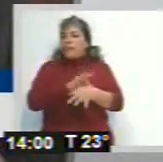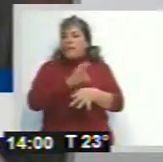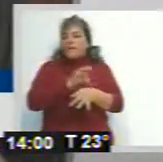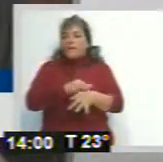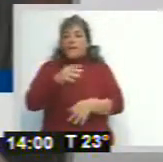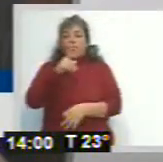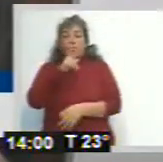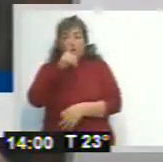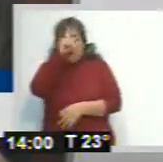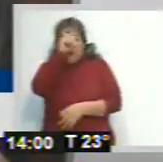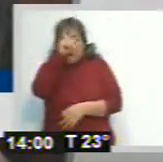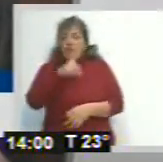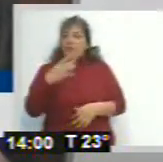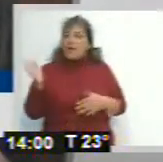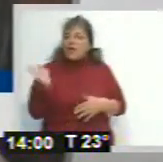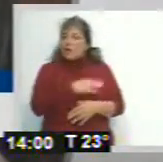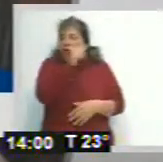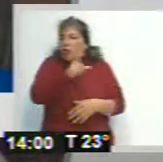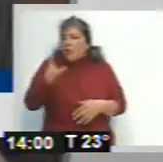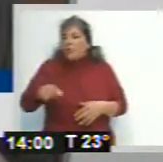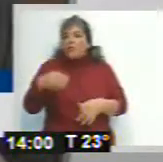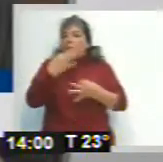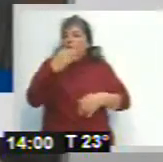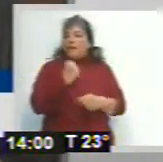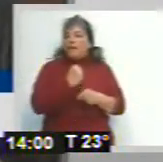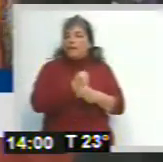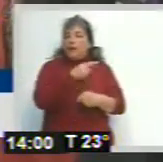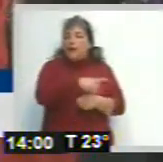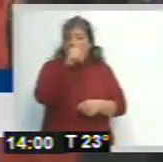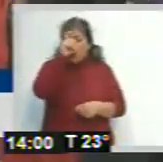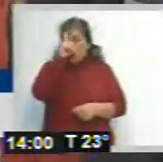enfermera es decir absolutamente toda la gente que tiene que trabajar esté en el hospital